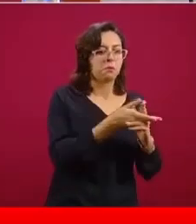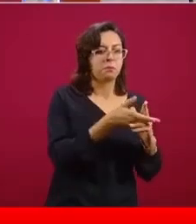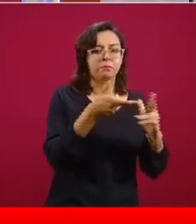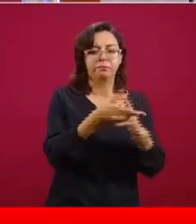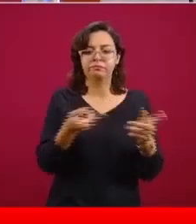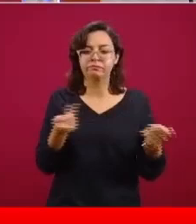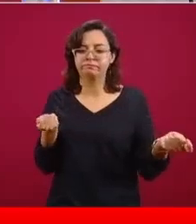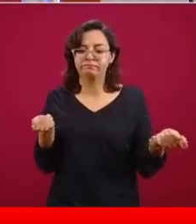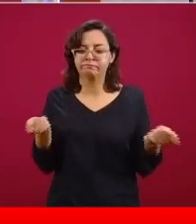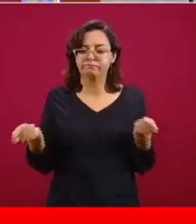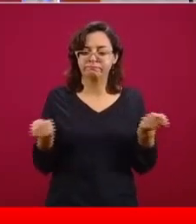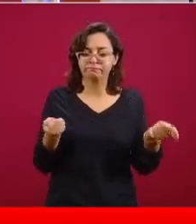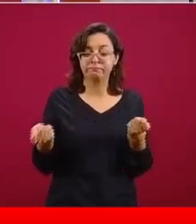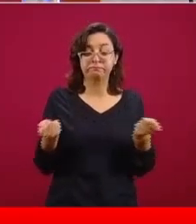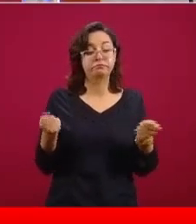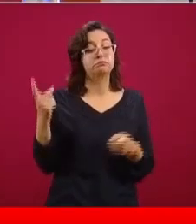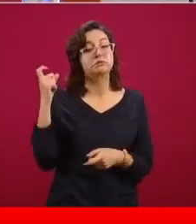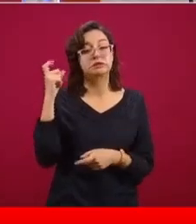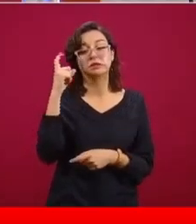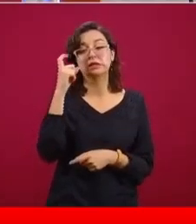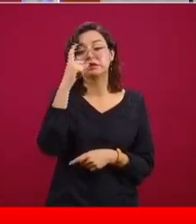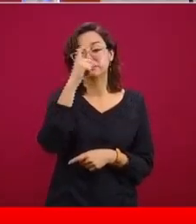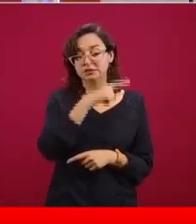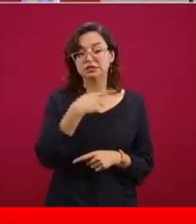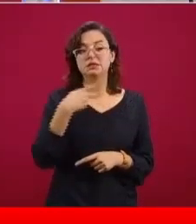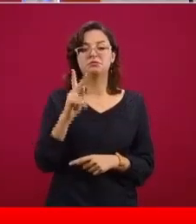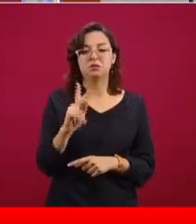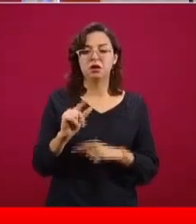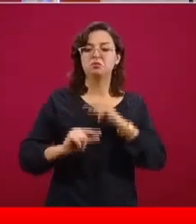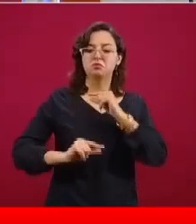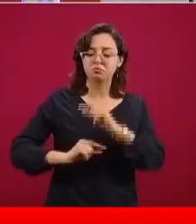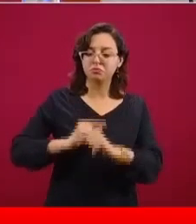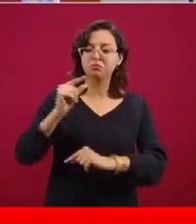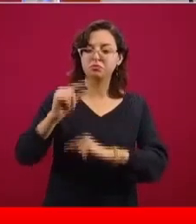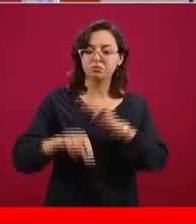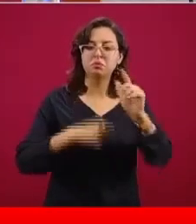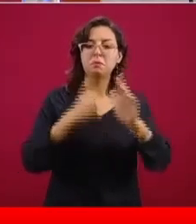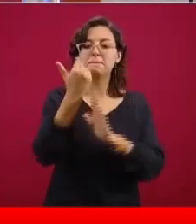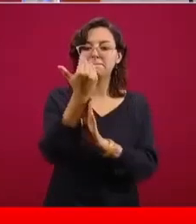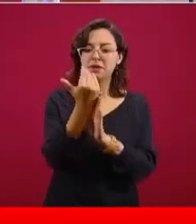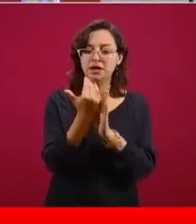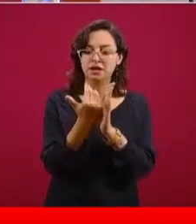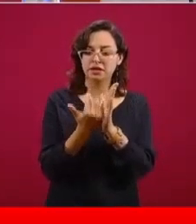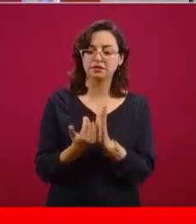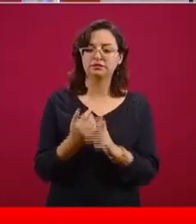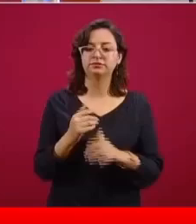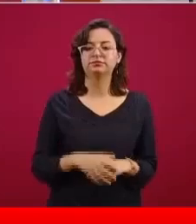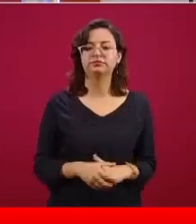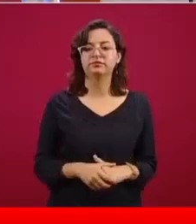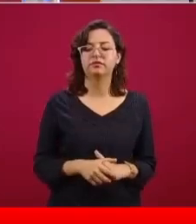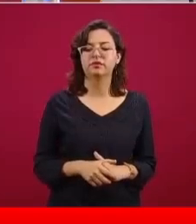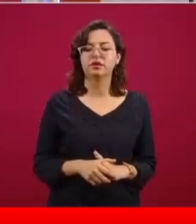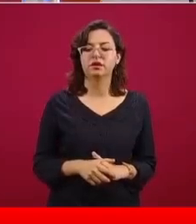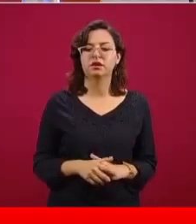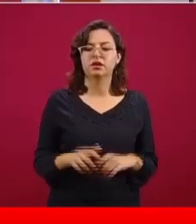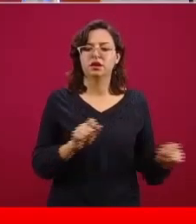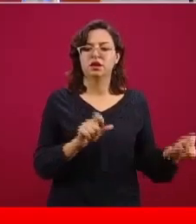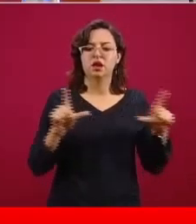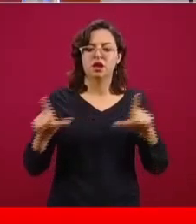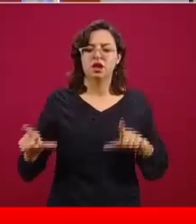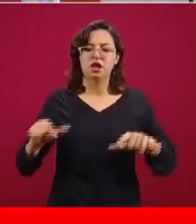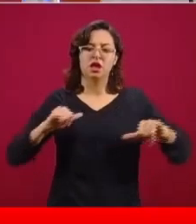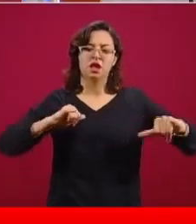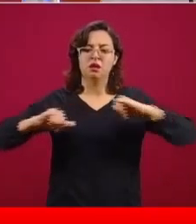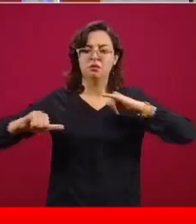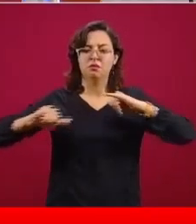resultado complicada pero estamos avanzando adelante y este es el mapa de calor